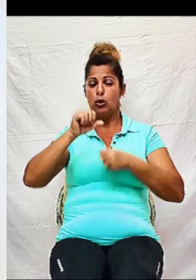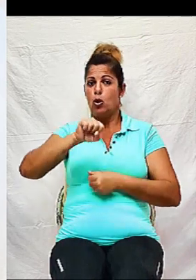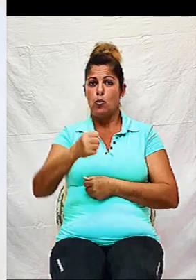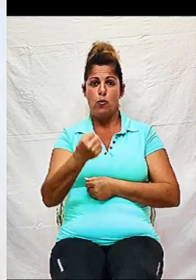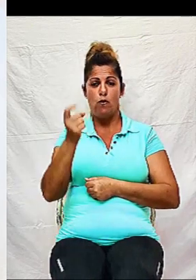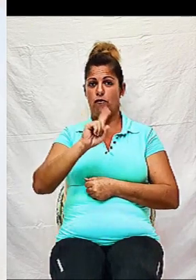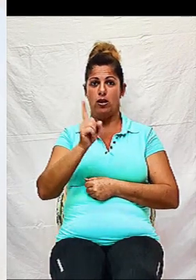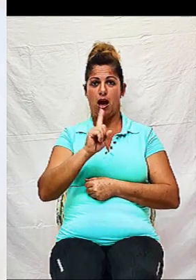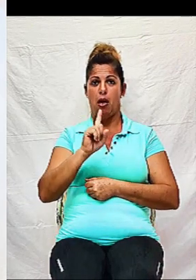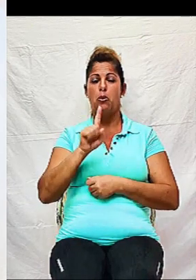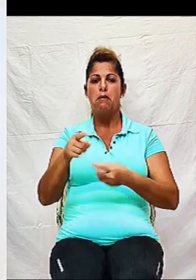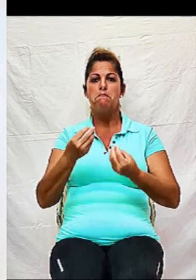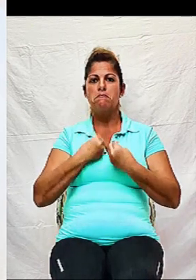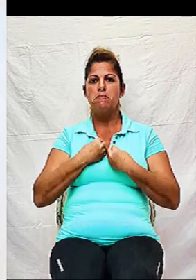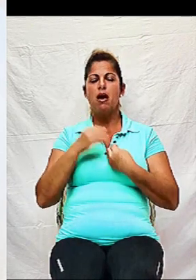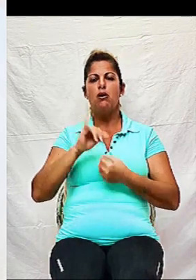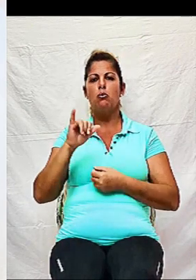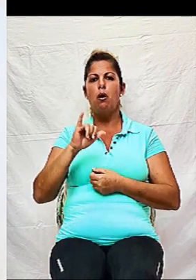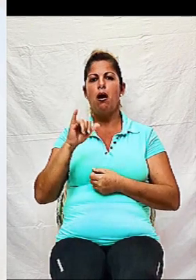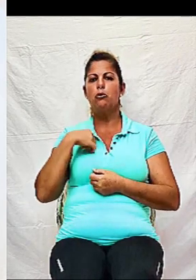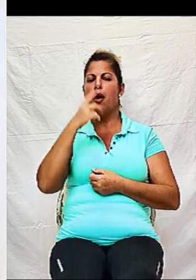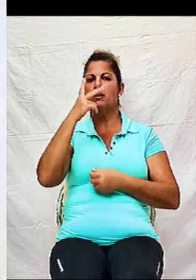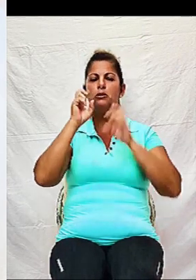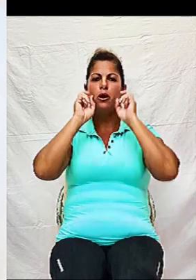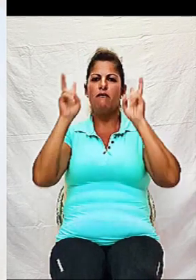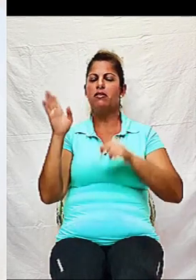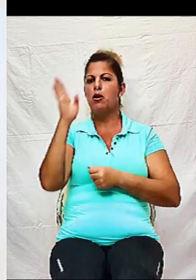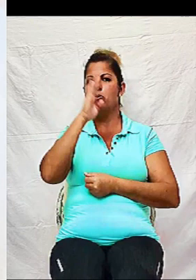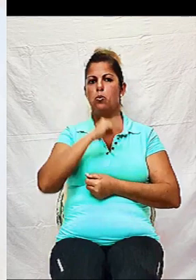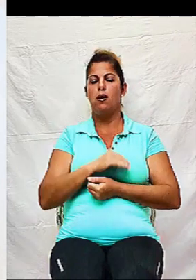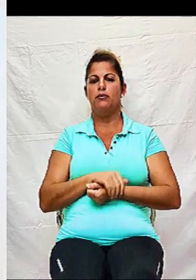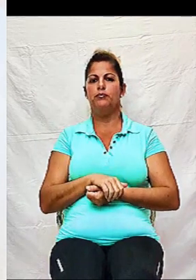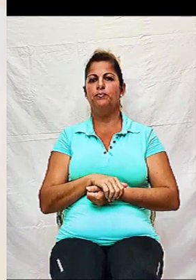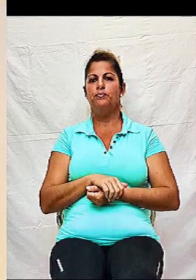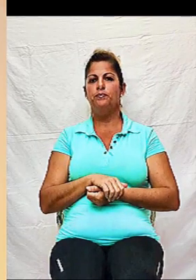El pensamiento involuntario te distrae de la vida.